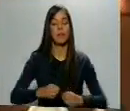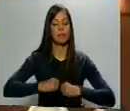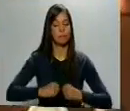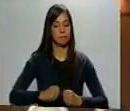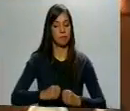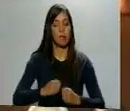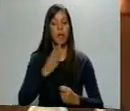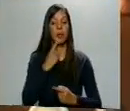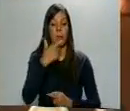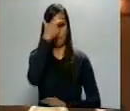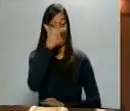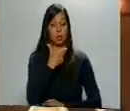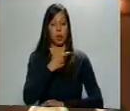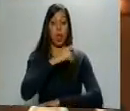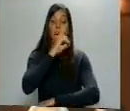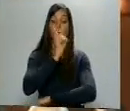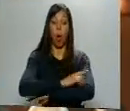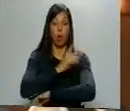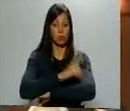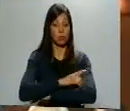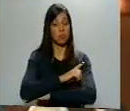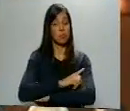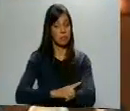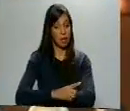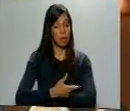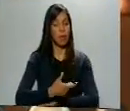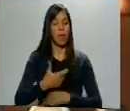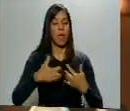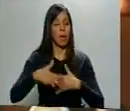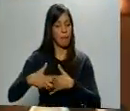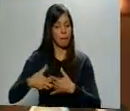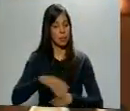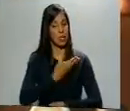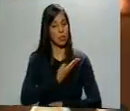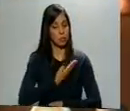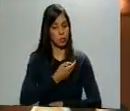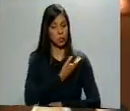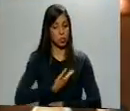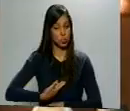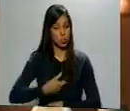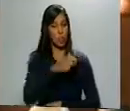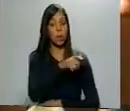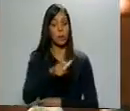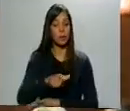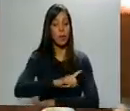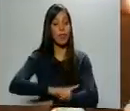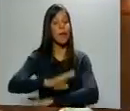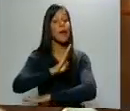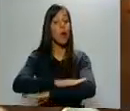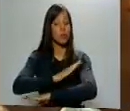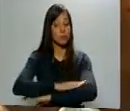afianzar la buena conducta del ciudadano, del empresario y de todos los venezolanos. Es todo, Presidenta.